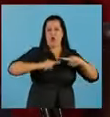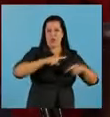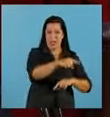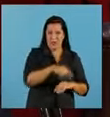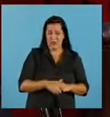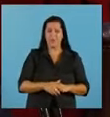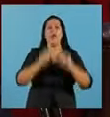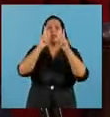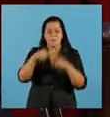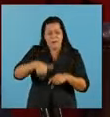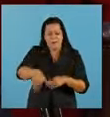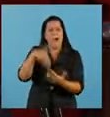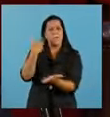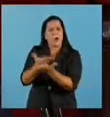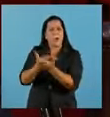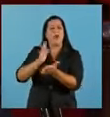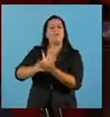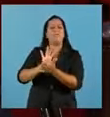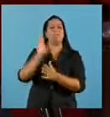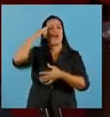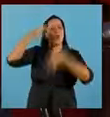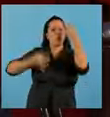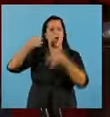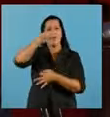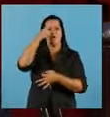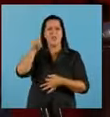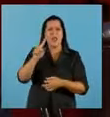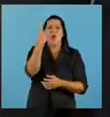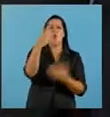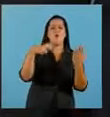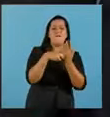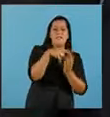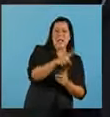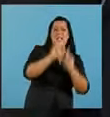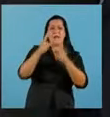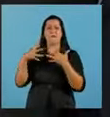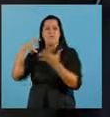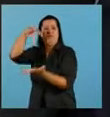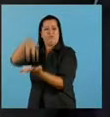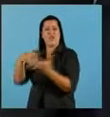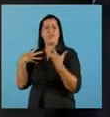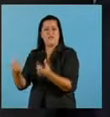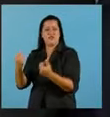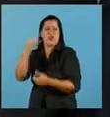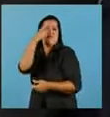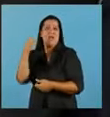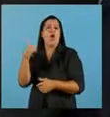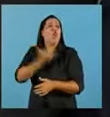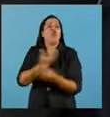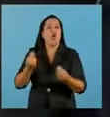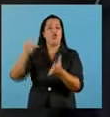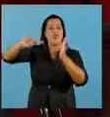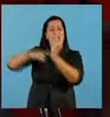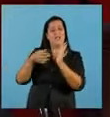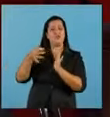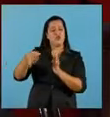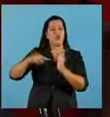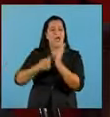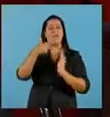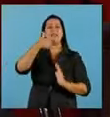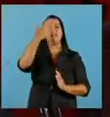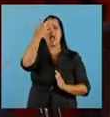Propondremos la creación de un juzgado federal, una fiscalía y una defensoría federal en la ciudad de San Lorenzo, que también va a